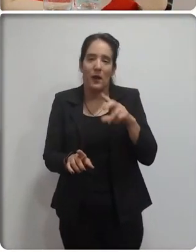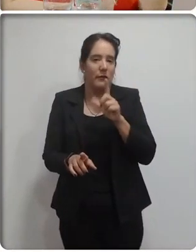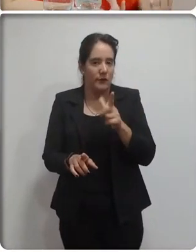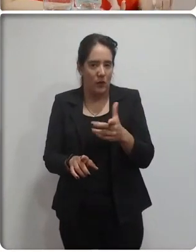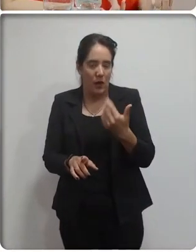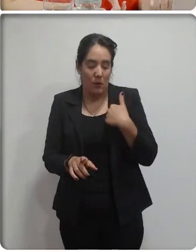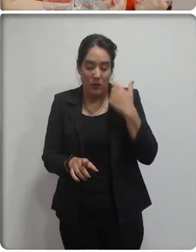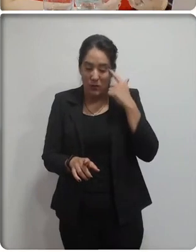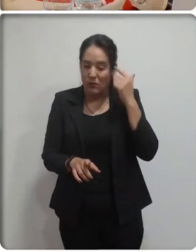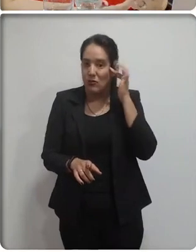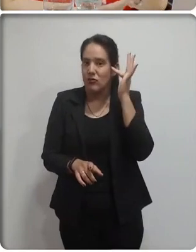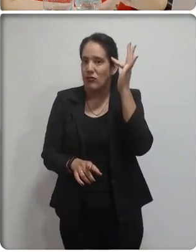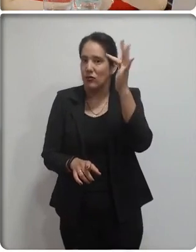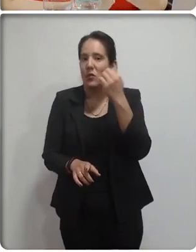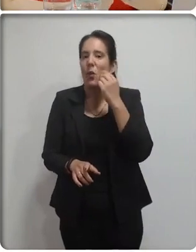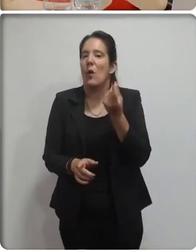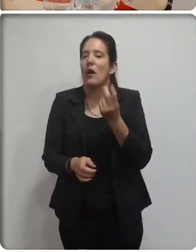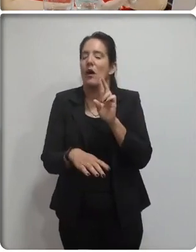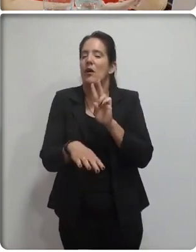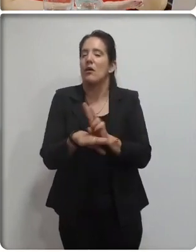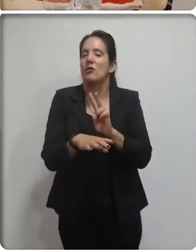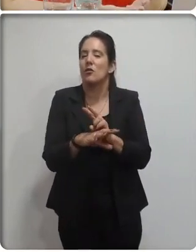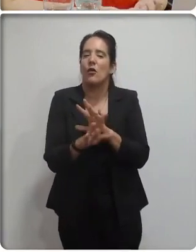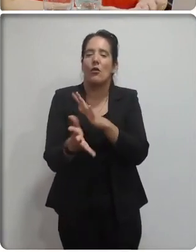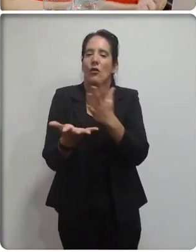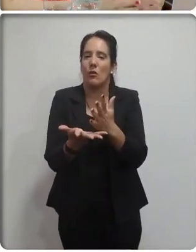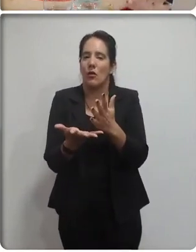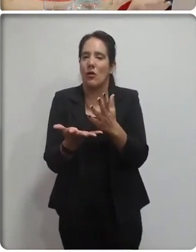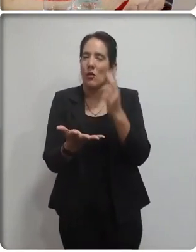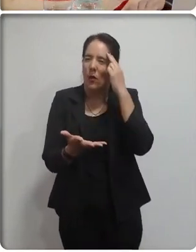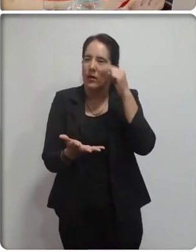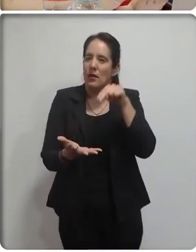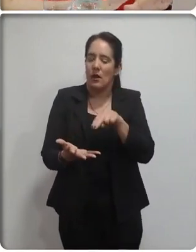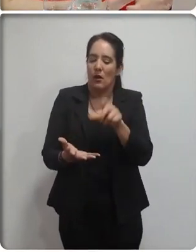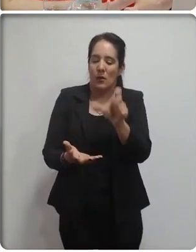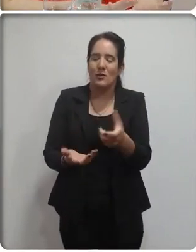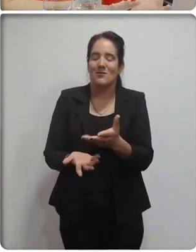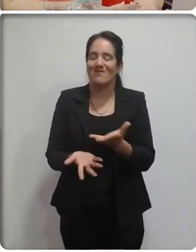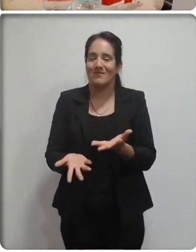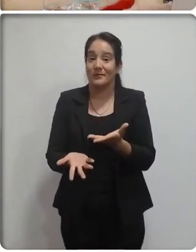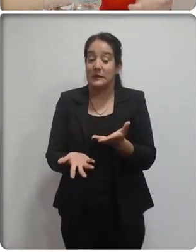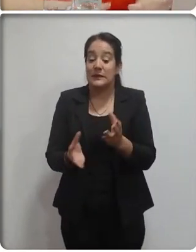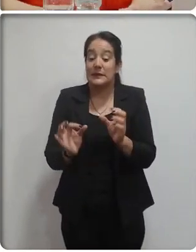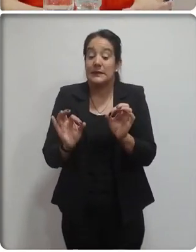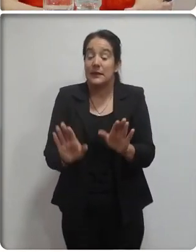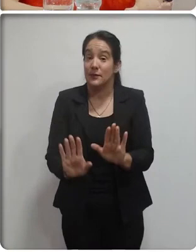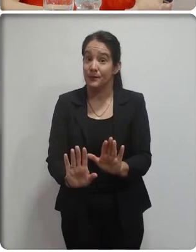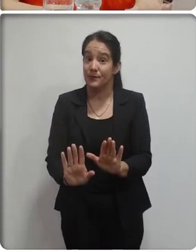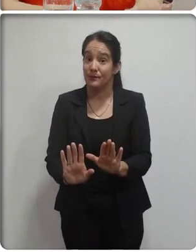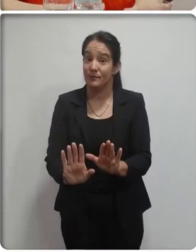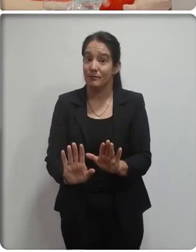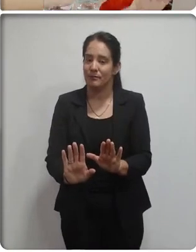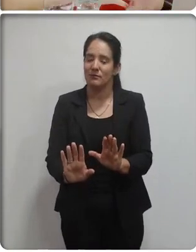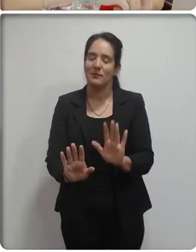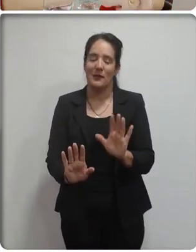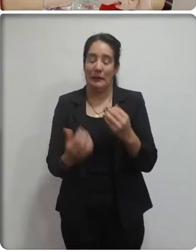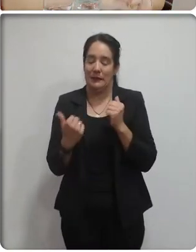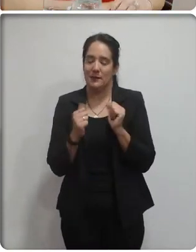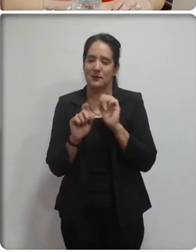de la atención en la modalidad de internación. Y hasta ahí, para que no se pongan